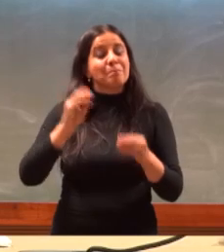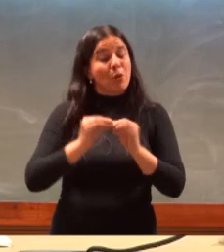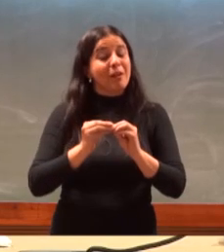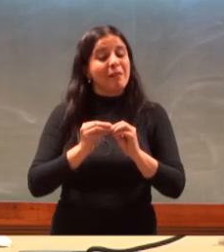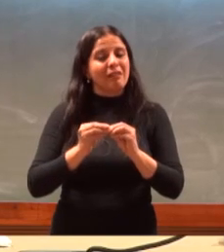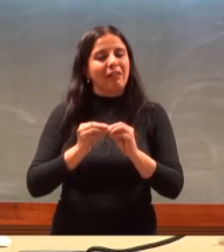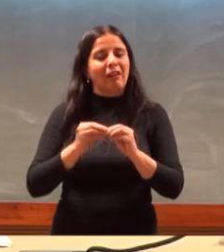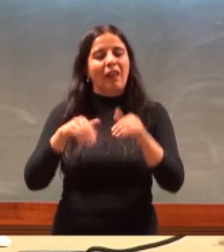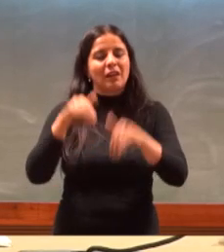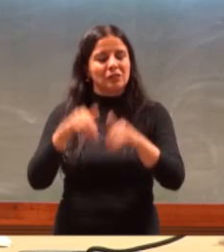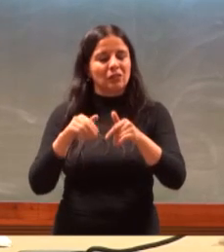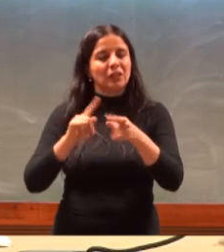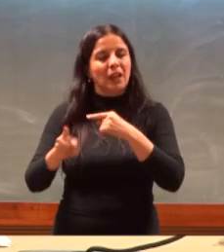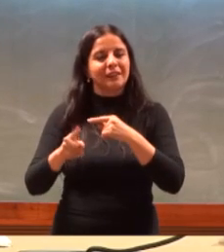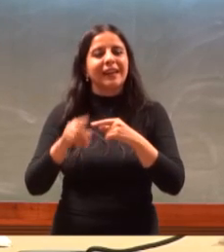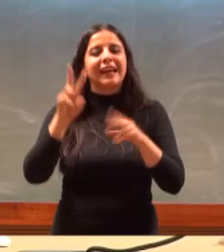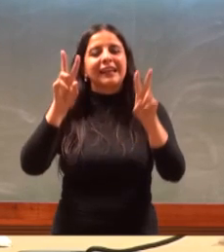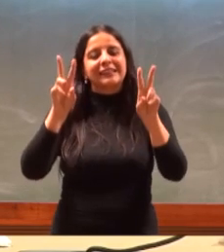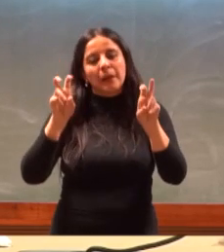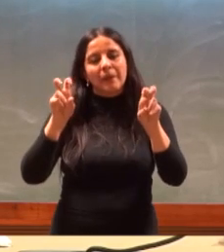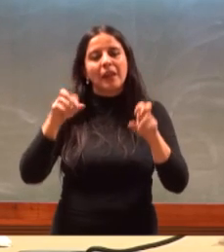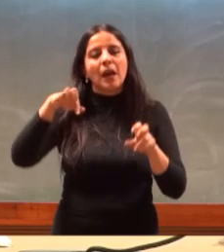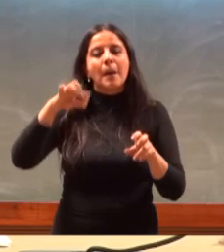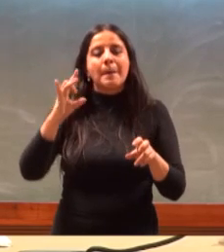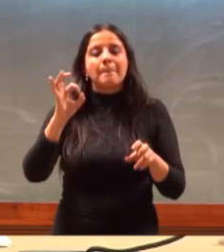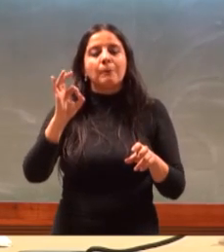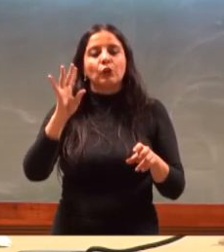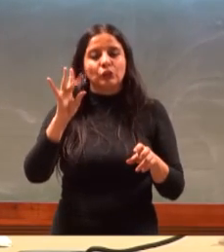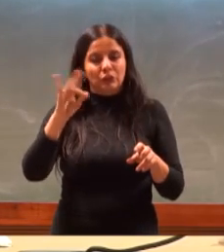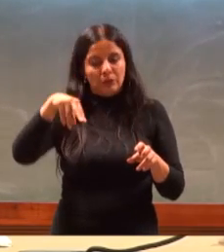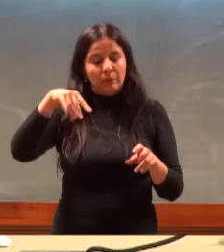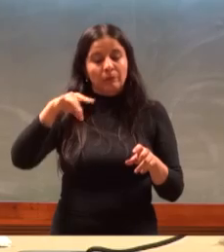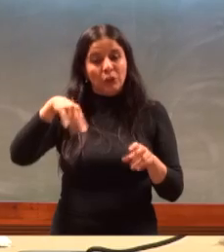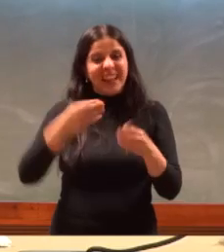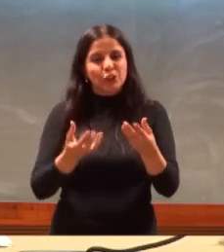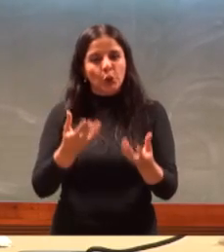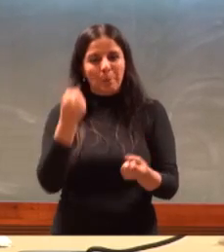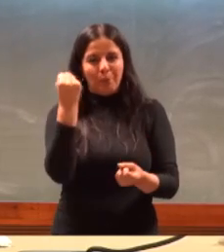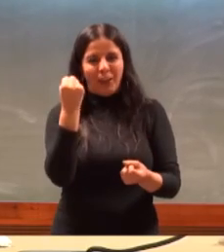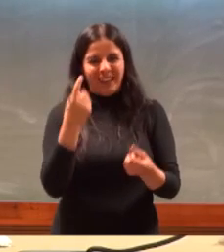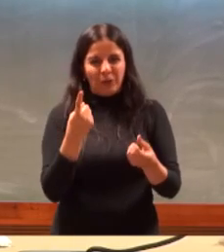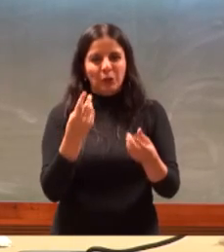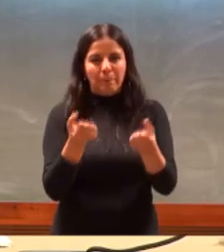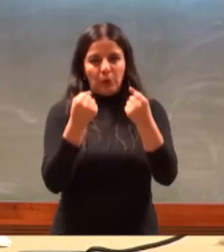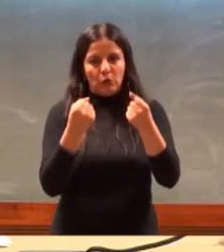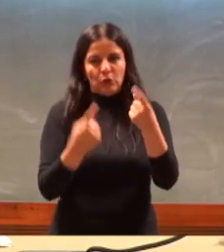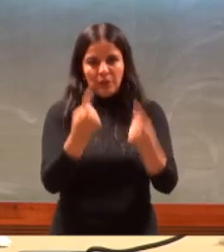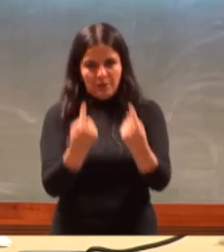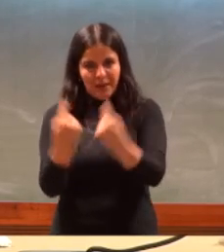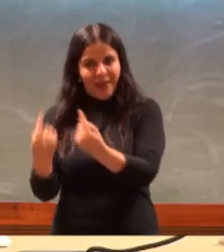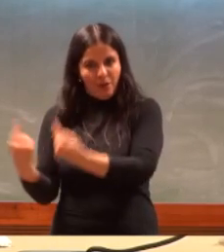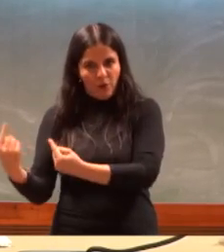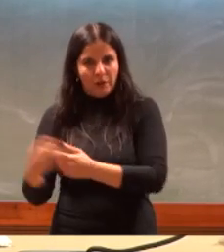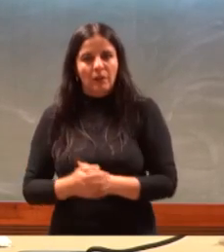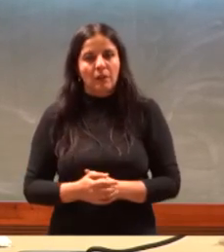coherentes nosotros creemos que también es fundamental que dentro de la facultad se logre implementar la doble ponderación por escuelas y departamentos en las